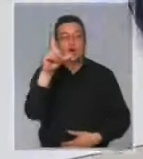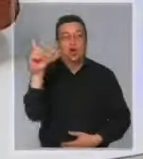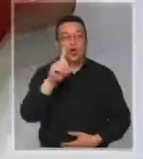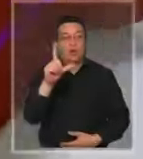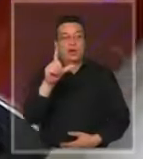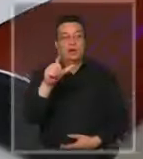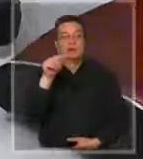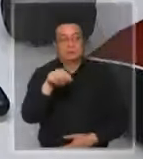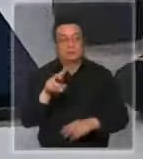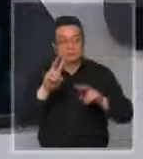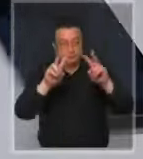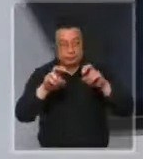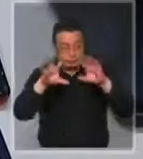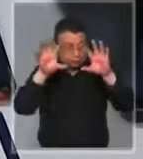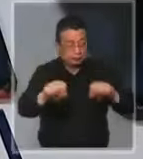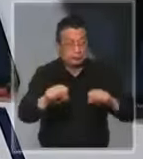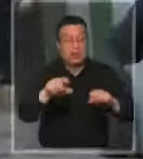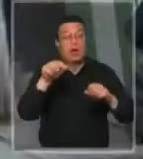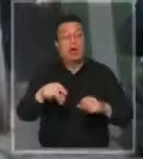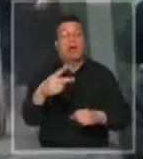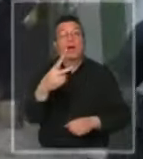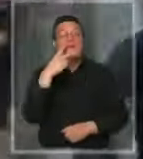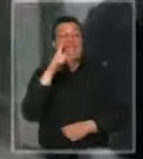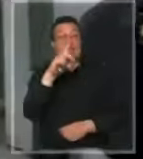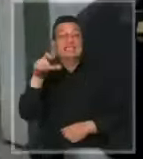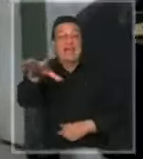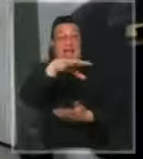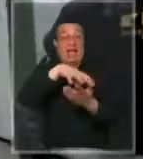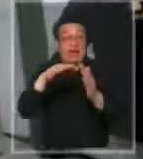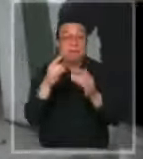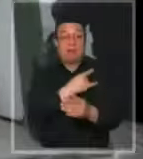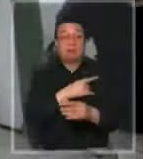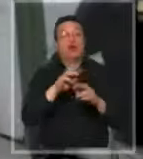reconquista esta Villa hoy se llena de esperanza